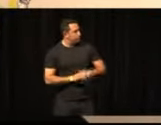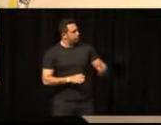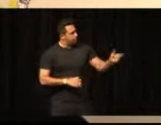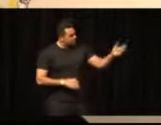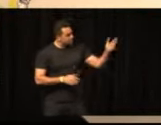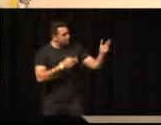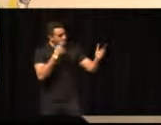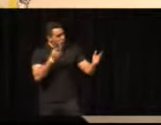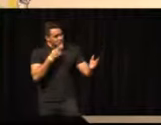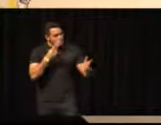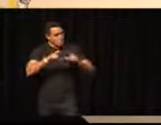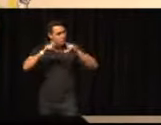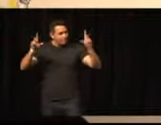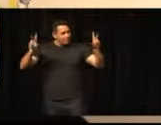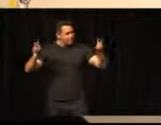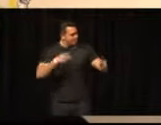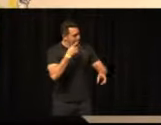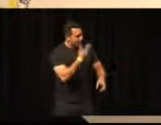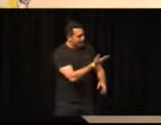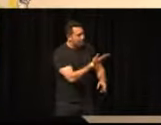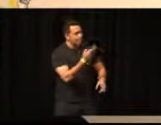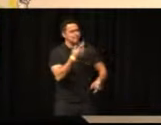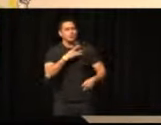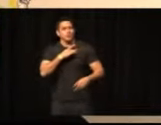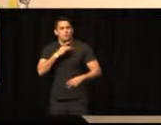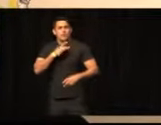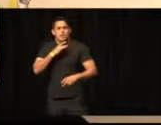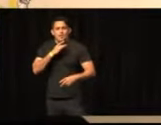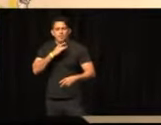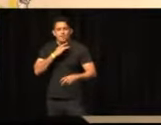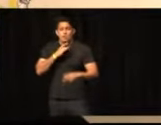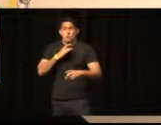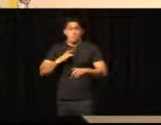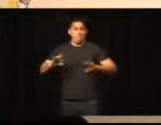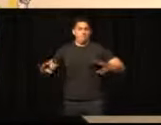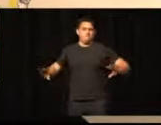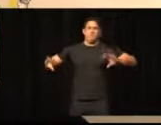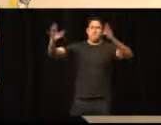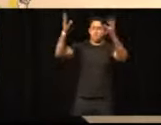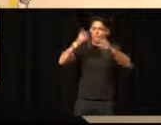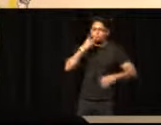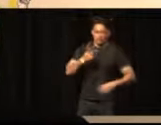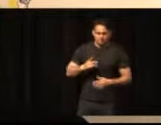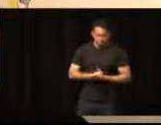quería agregar, ya que tú tocaste el tema del voluntariado y los megaventas.